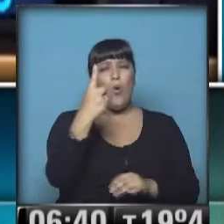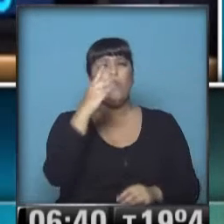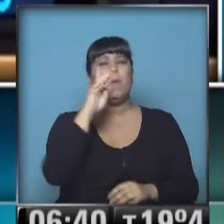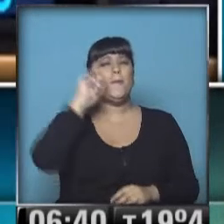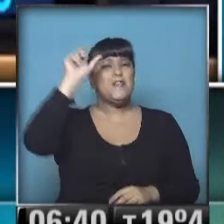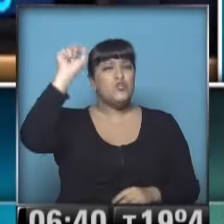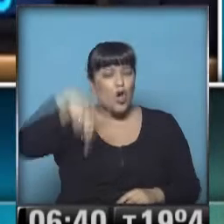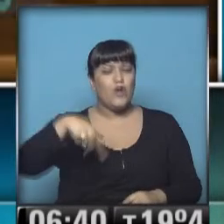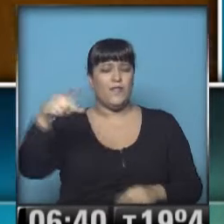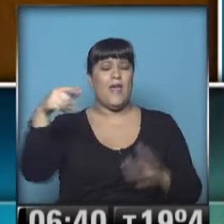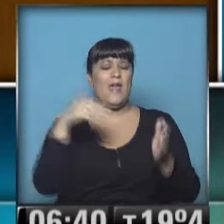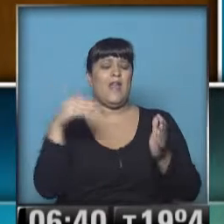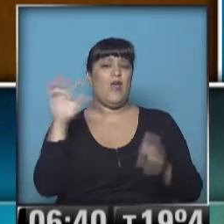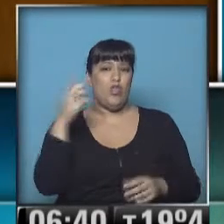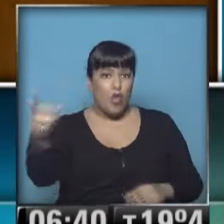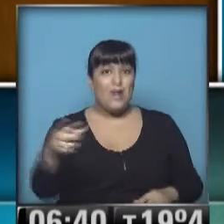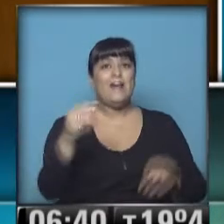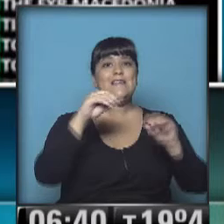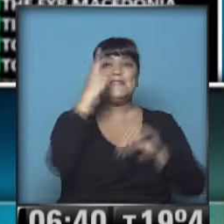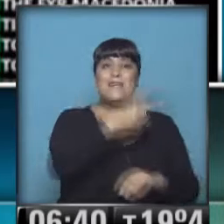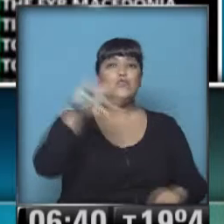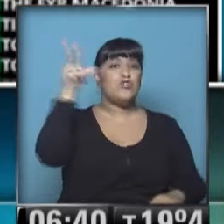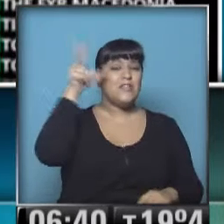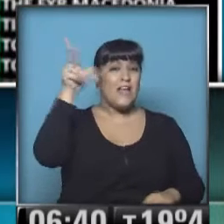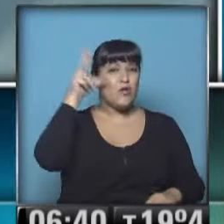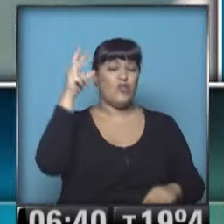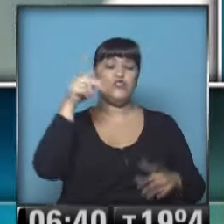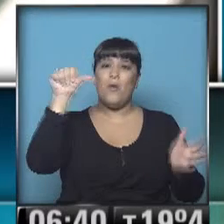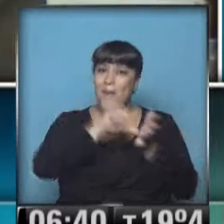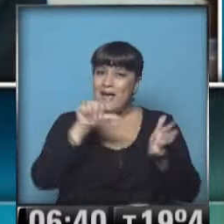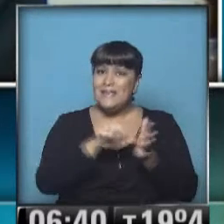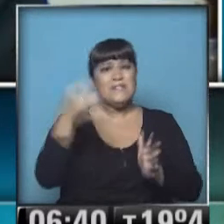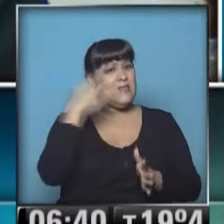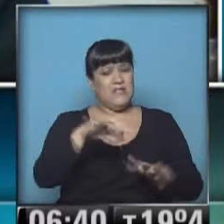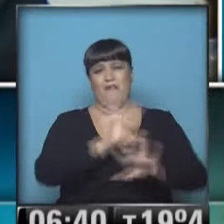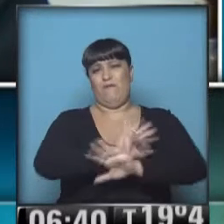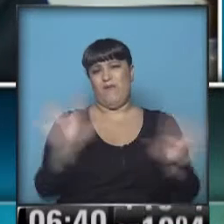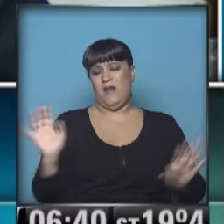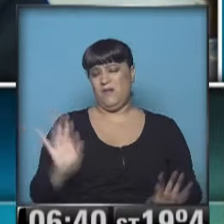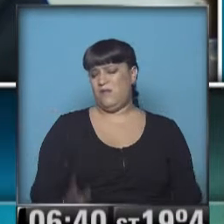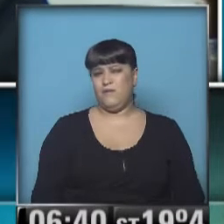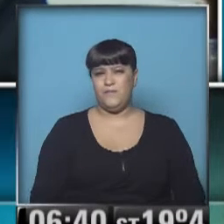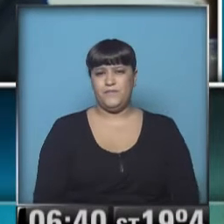En total, 188 países reclamaron el fin de la medida ilegal.